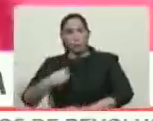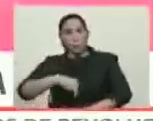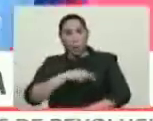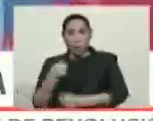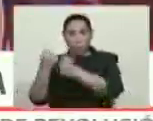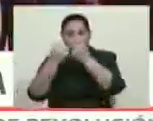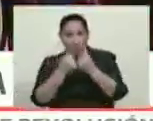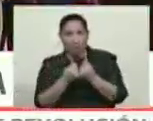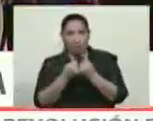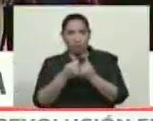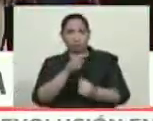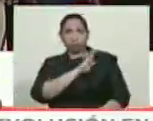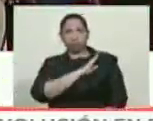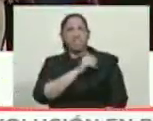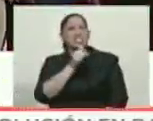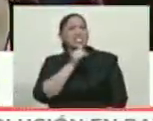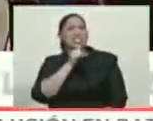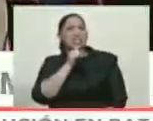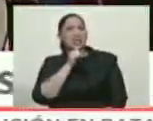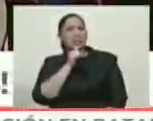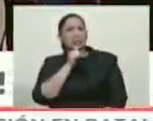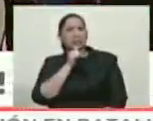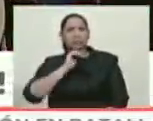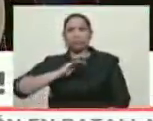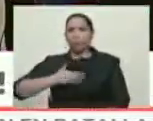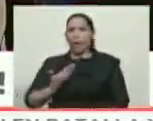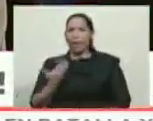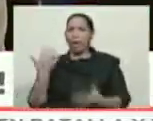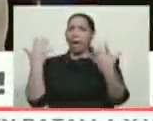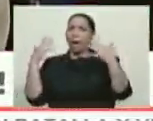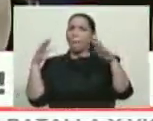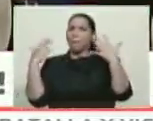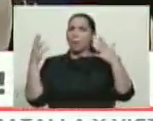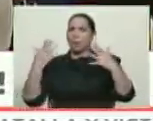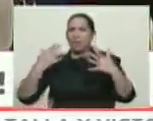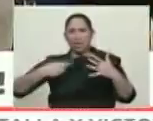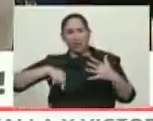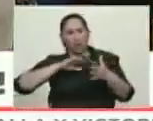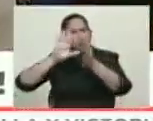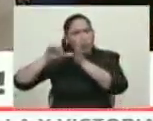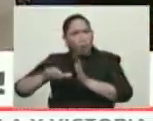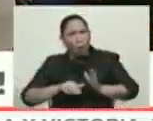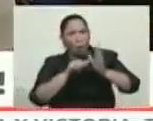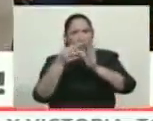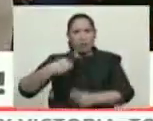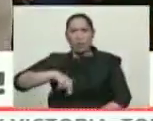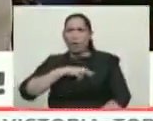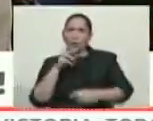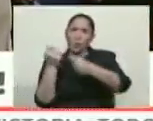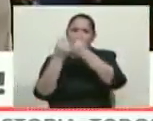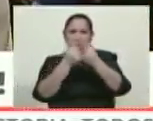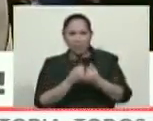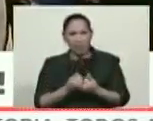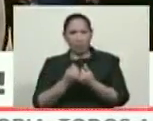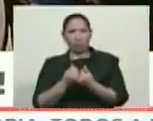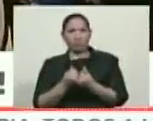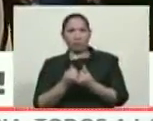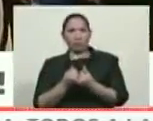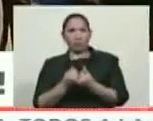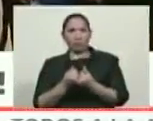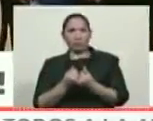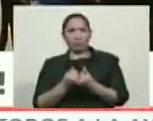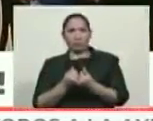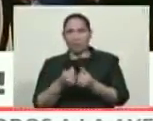activos. ¿Y quién puede, qué venezolano puede aplaudir que nos roben nuestros recursos y nuestros activos, sino